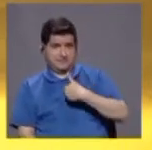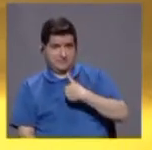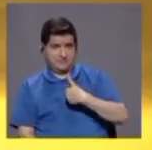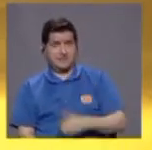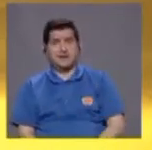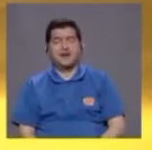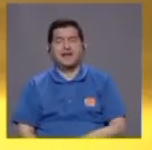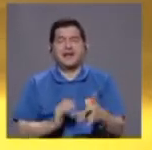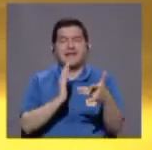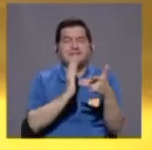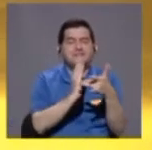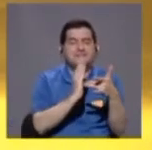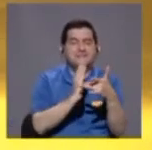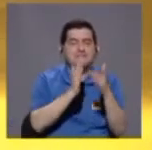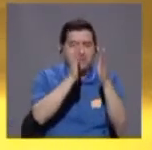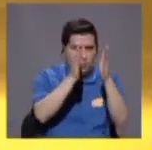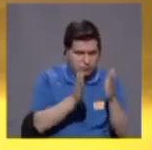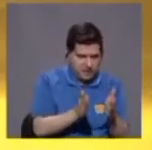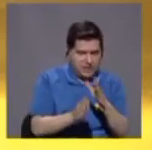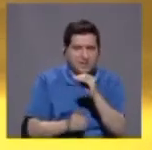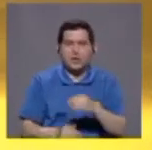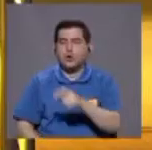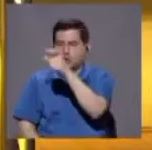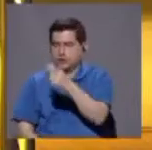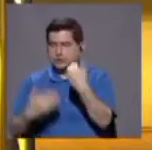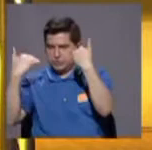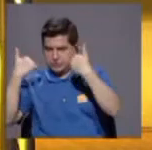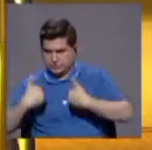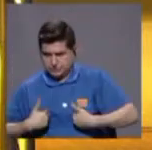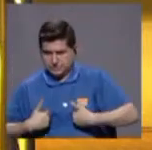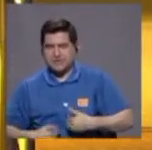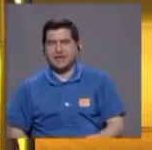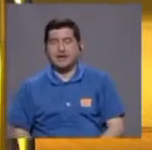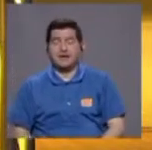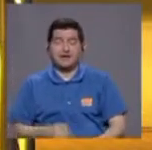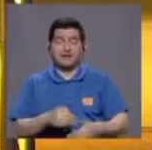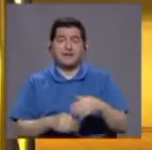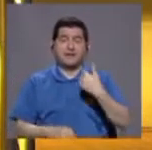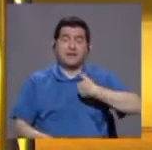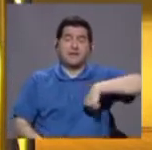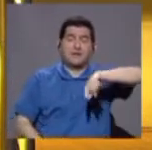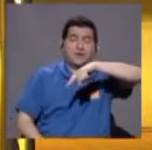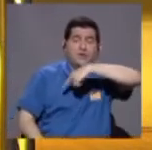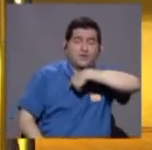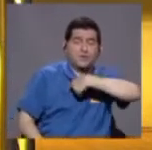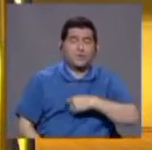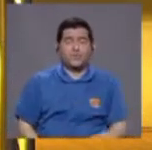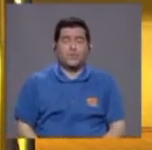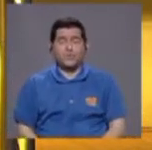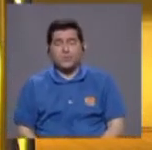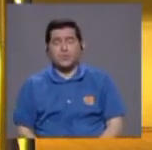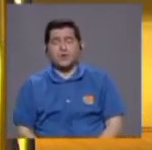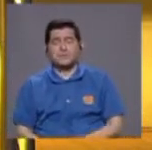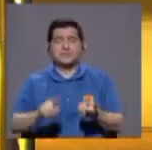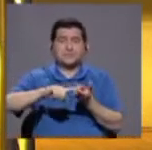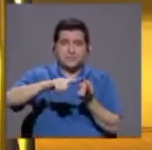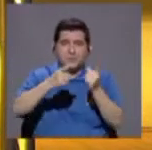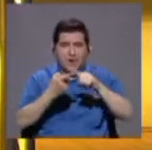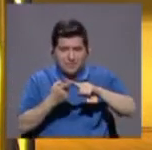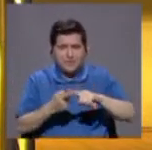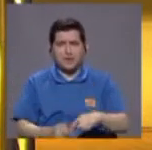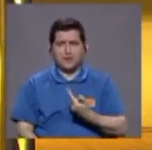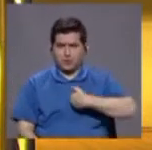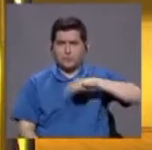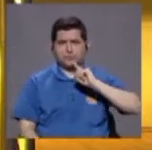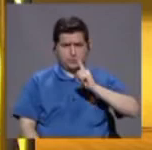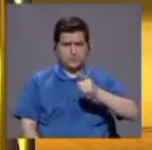del técnico y del ser humano que era nuestro, y lo digo con un enorme orgullo, nuestro amigo